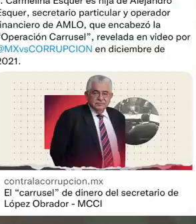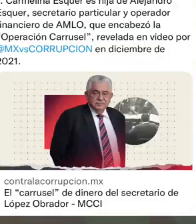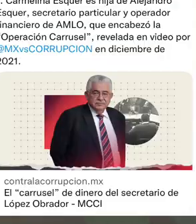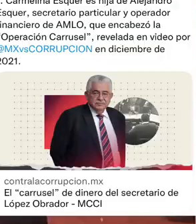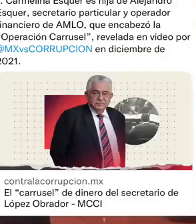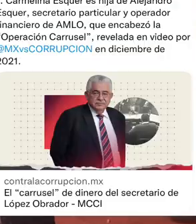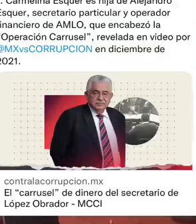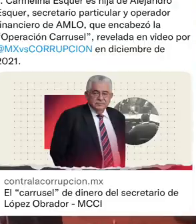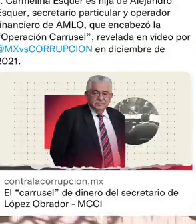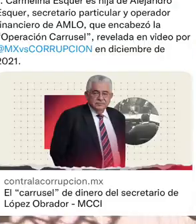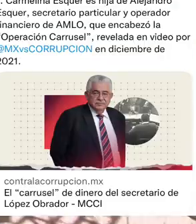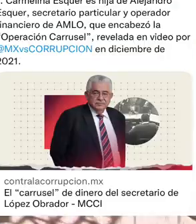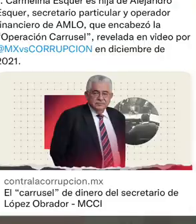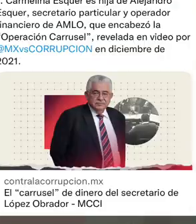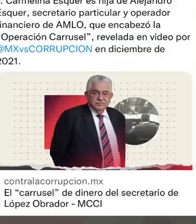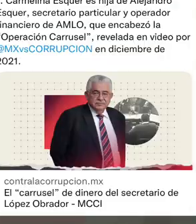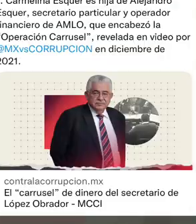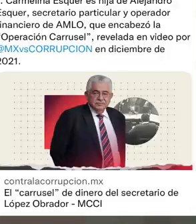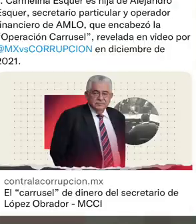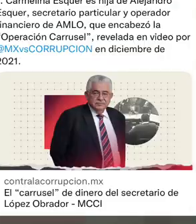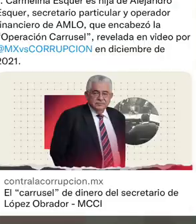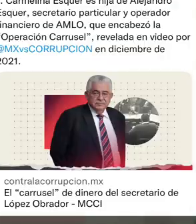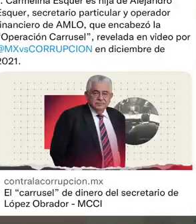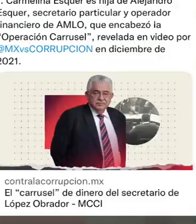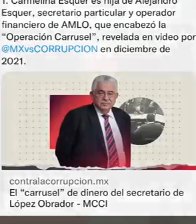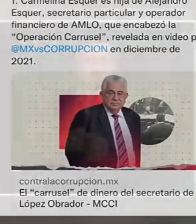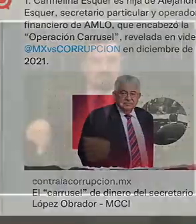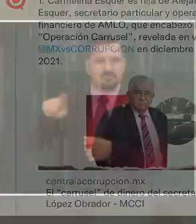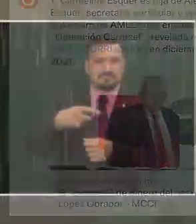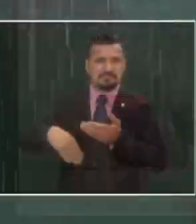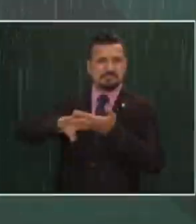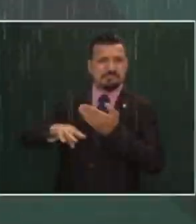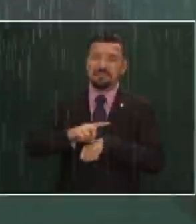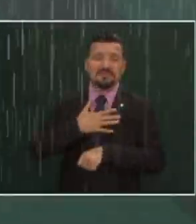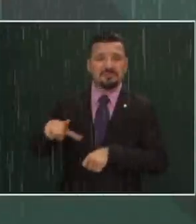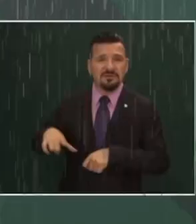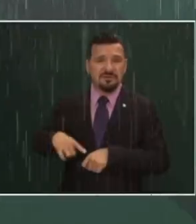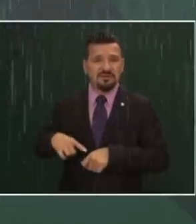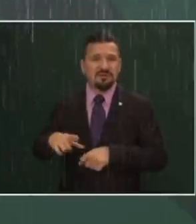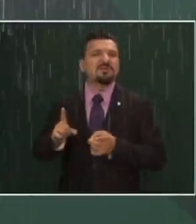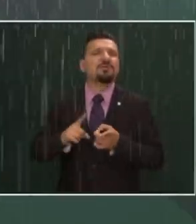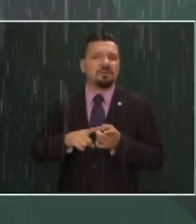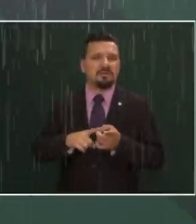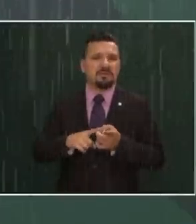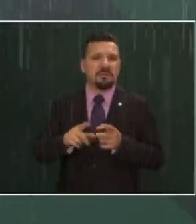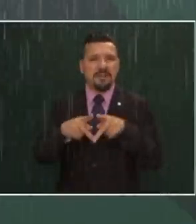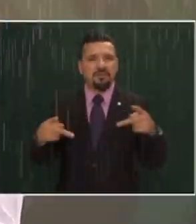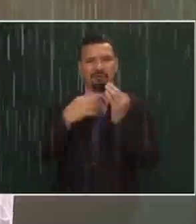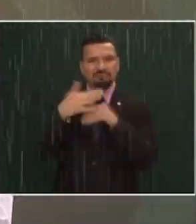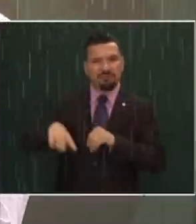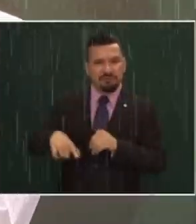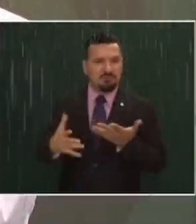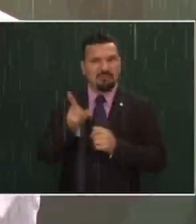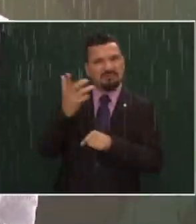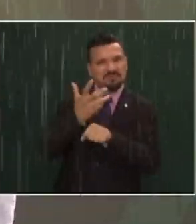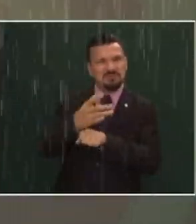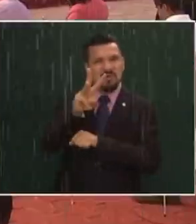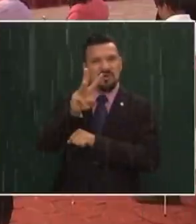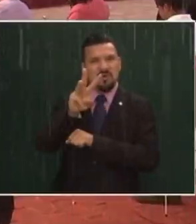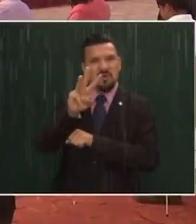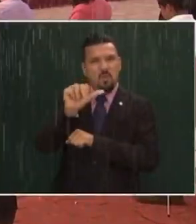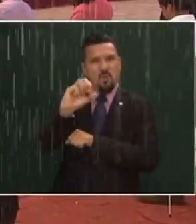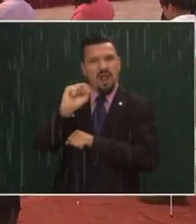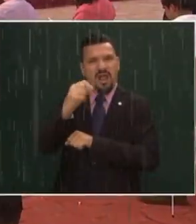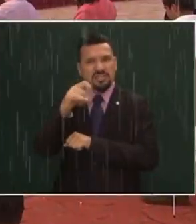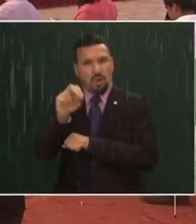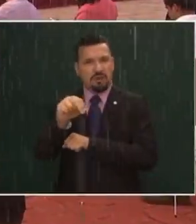mucha información. Entonces, nos atacan todos los días. 8 columnas. Reforma, Washington Post, New